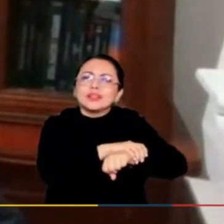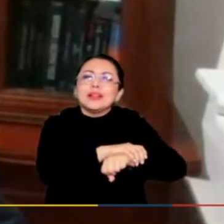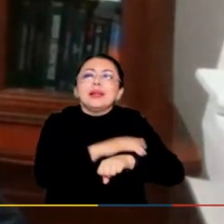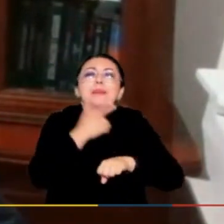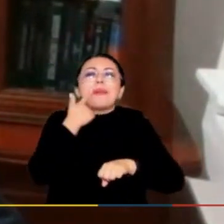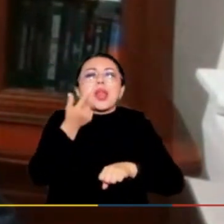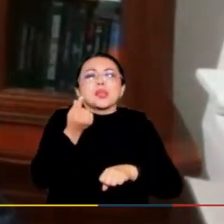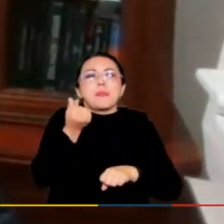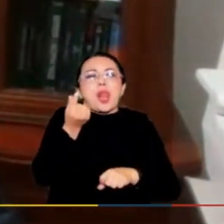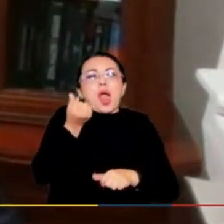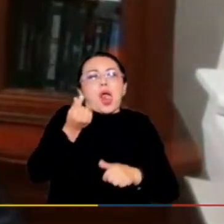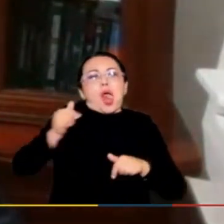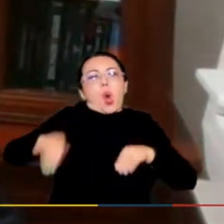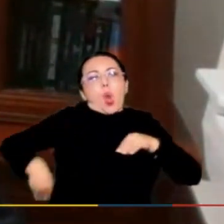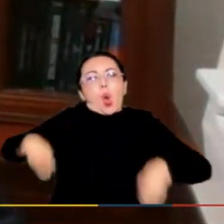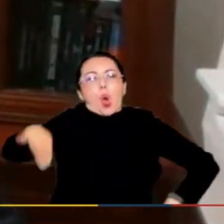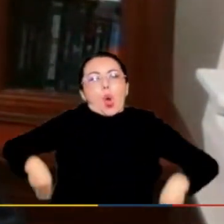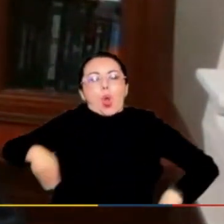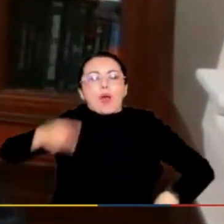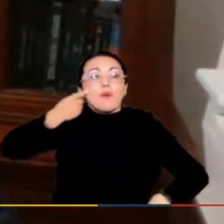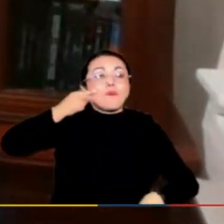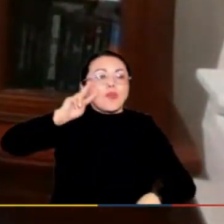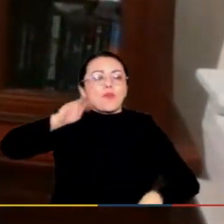lavado de activos.